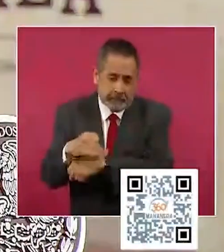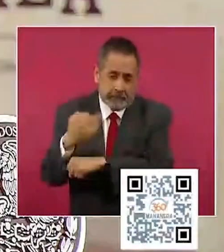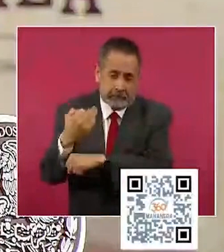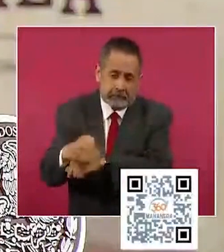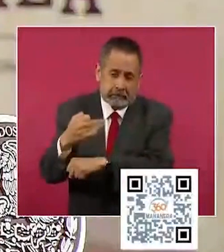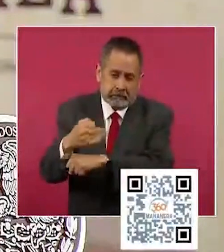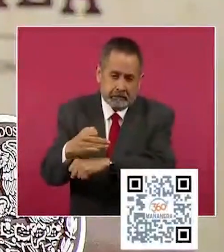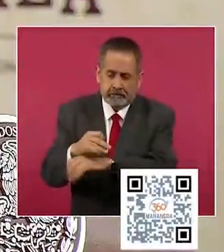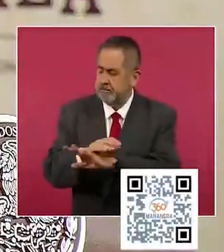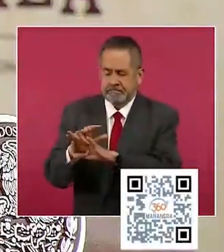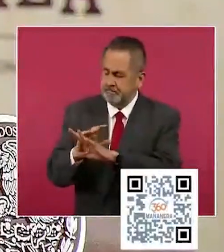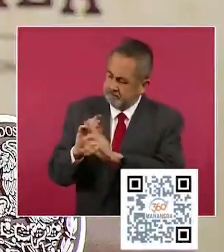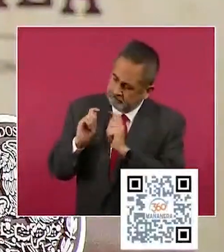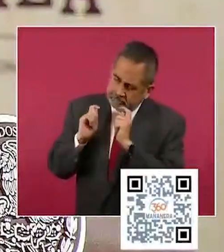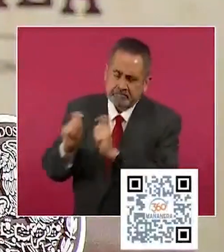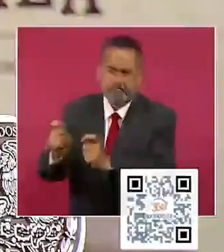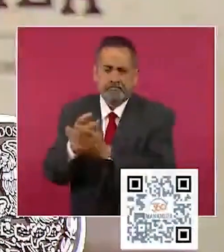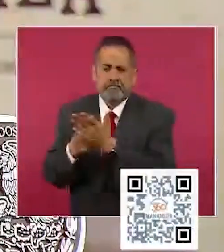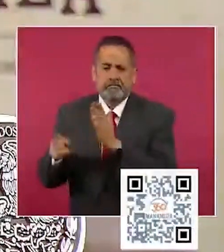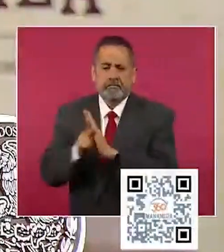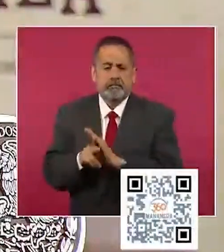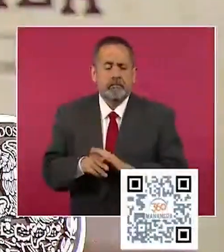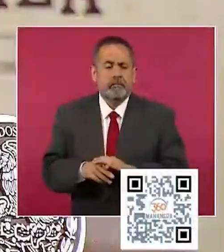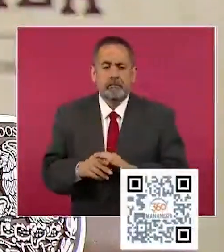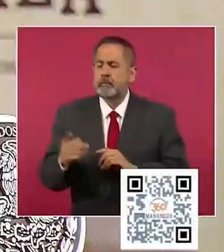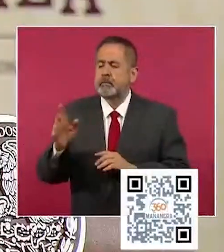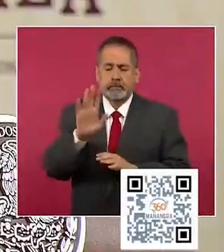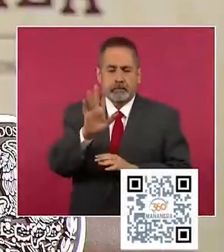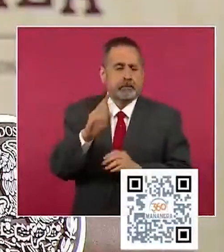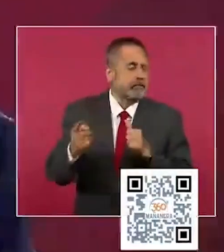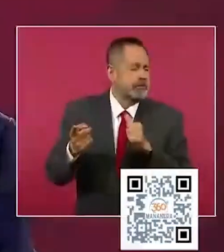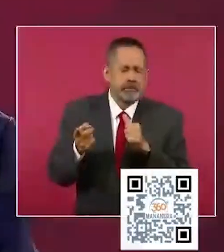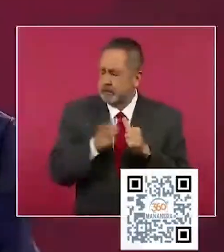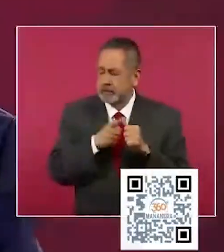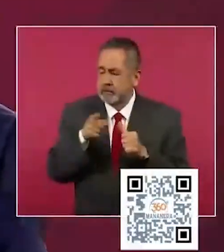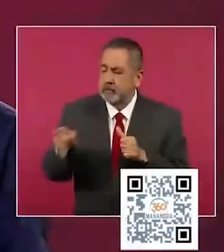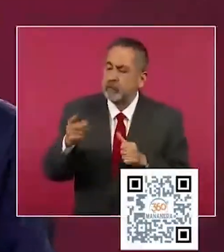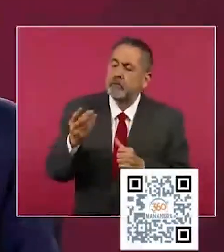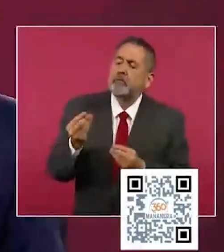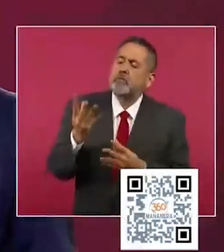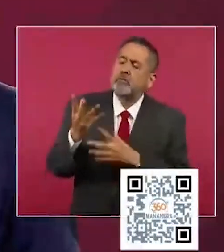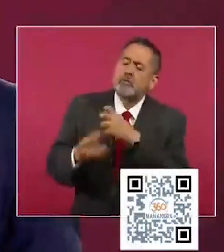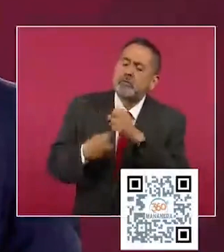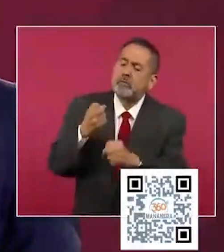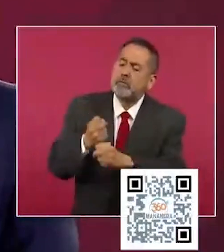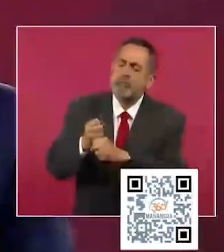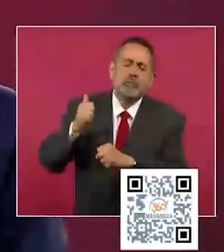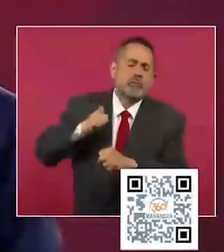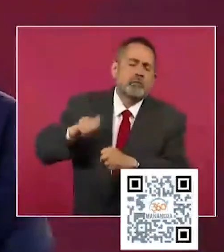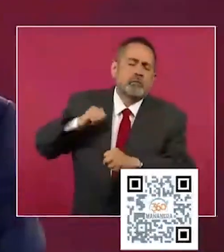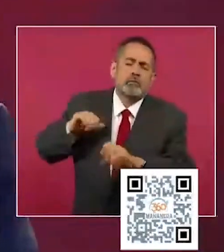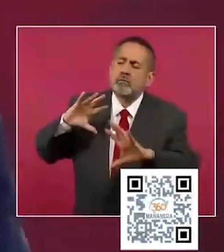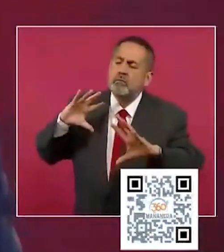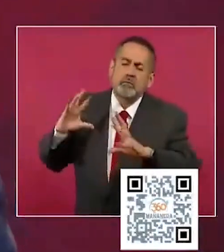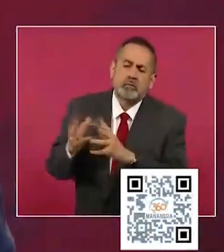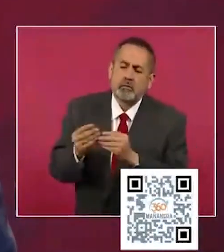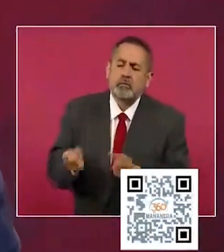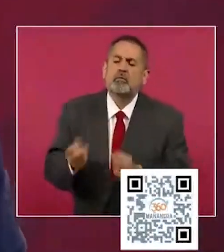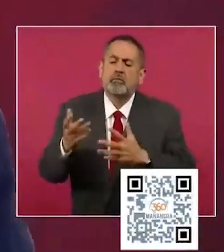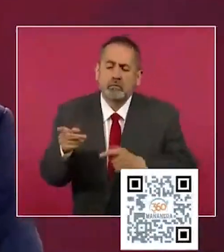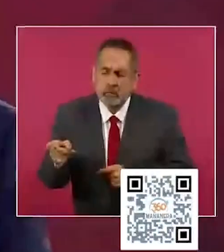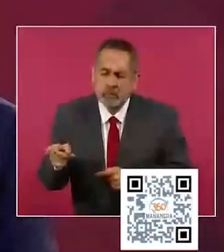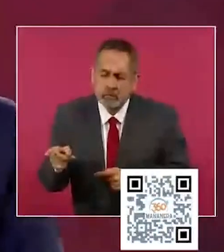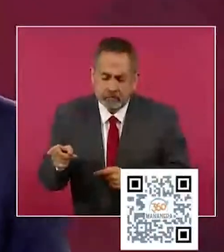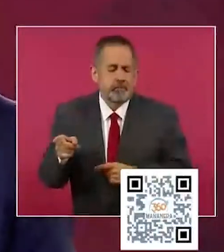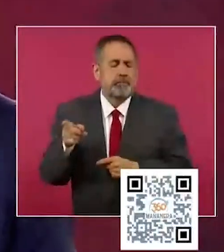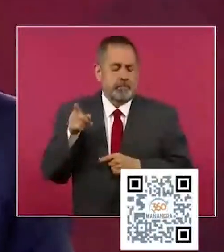la antigüedad que el criterio número uno la antigüedad y desde luego también que se